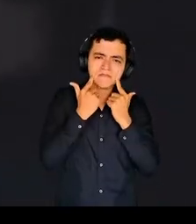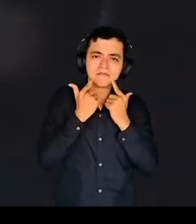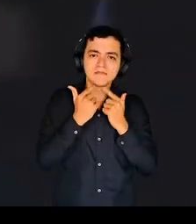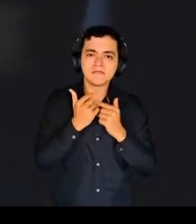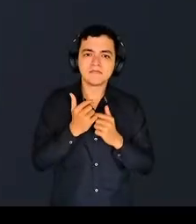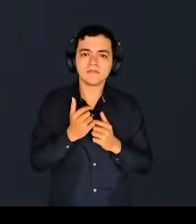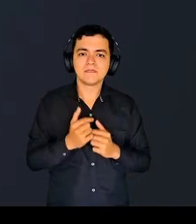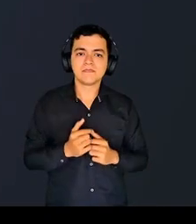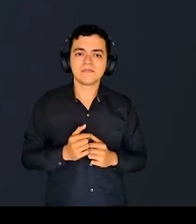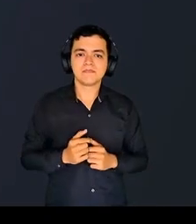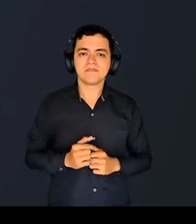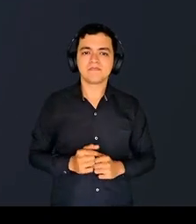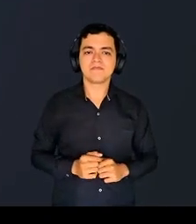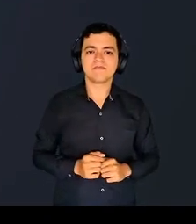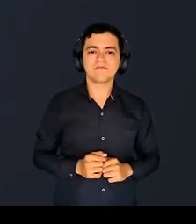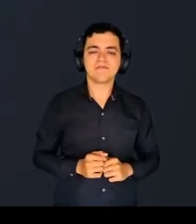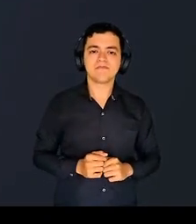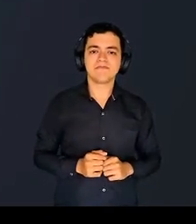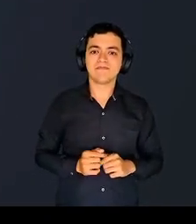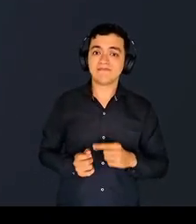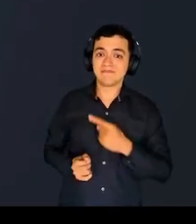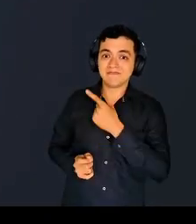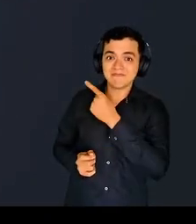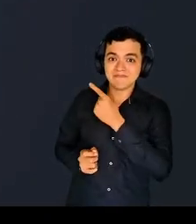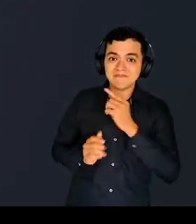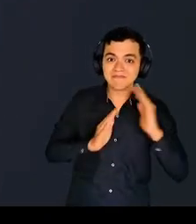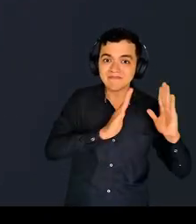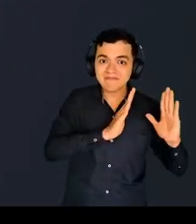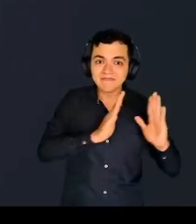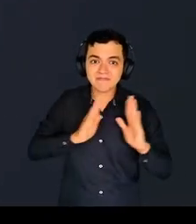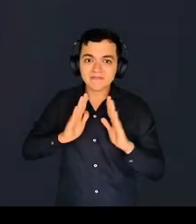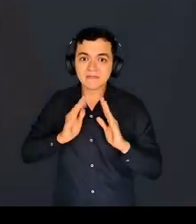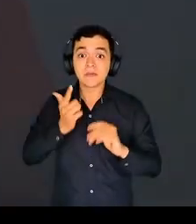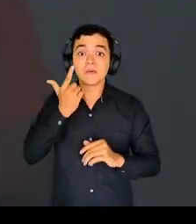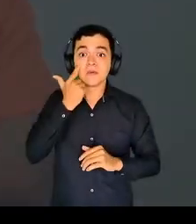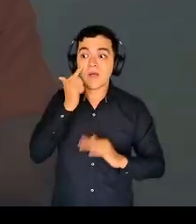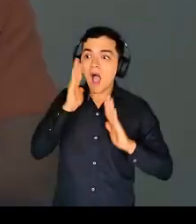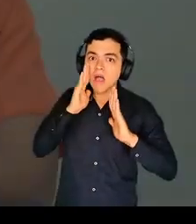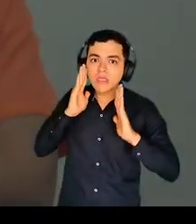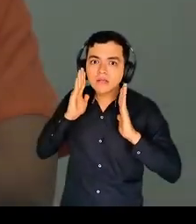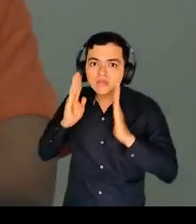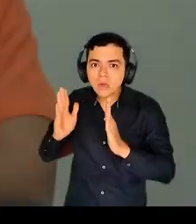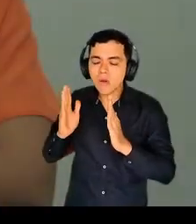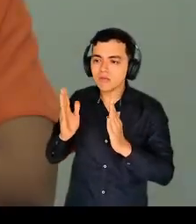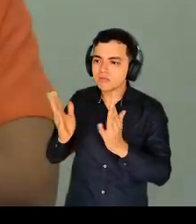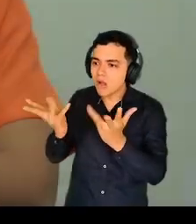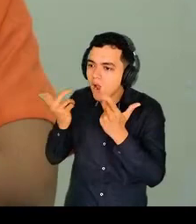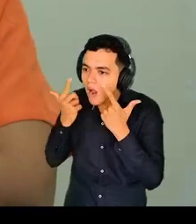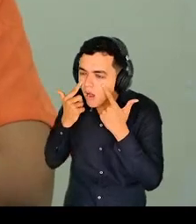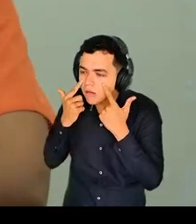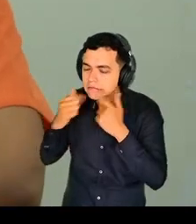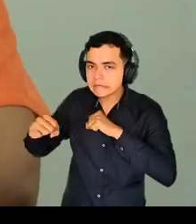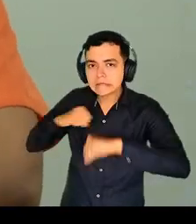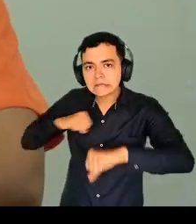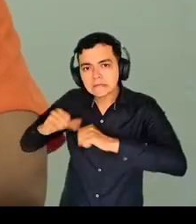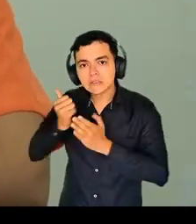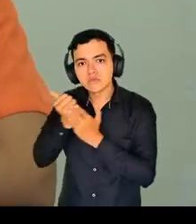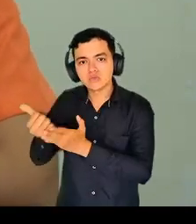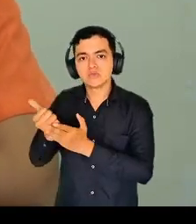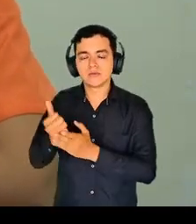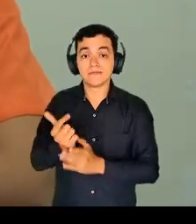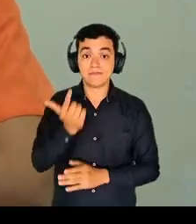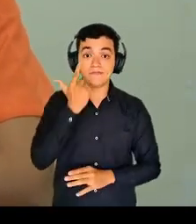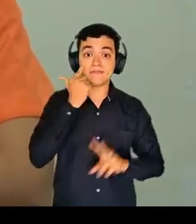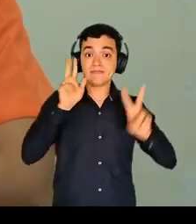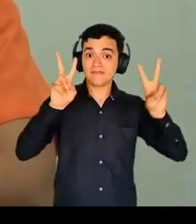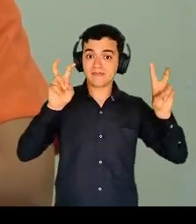Presta atención. Escucha, actúa. Hablemos del tema. Como pudimos ver en el